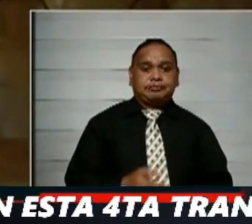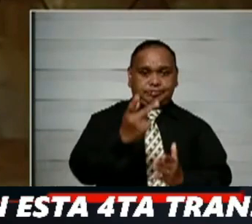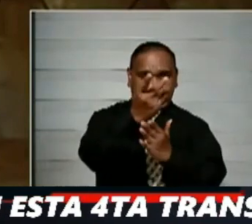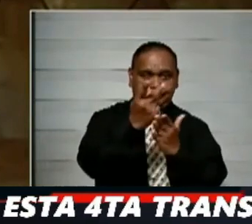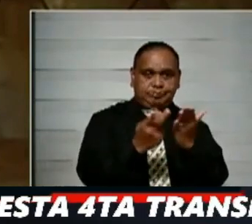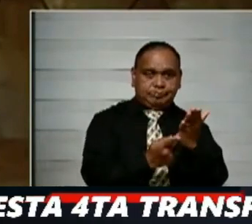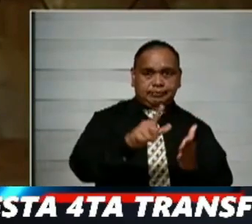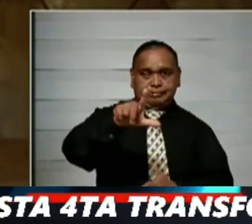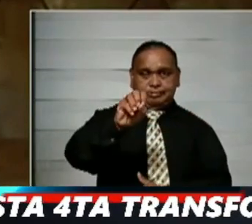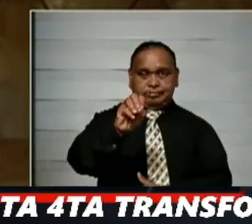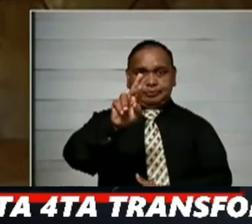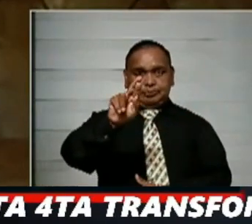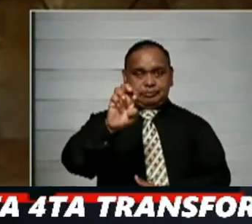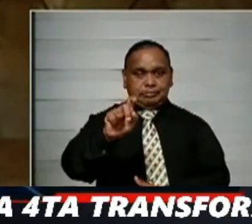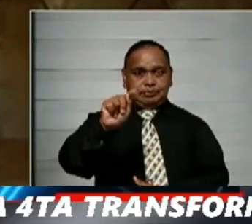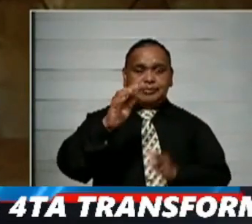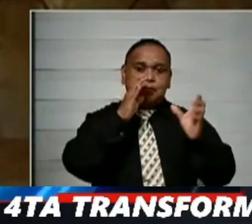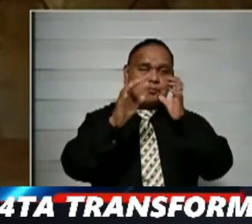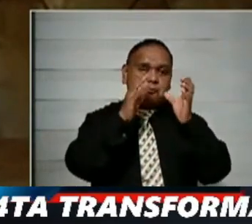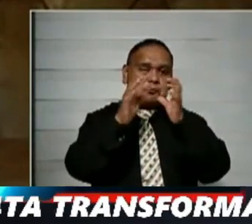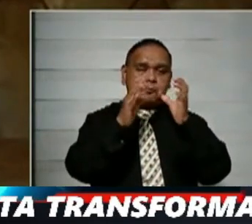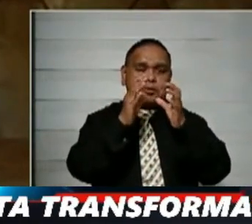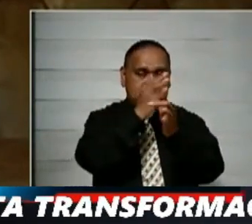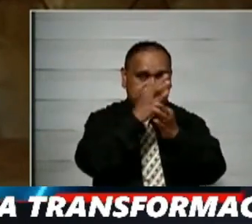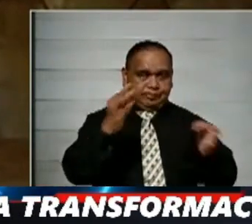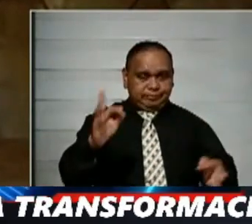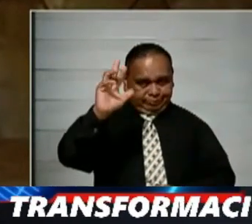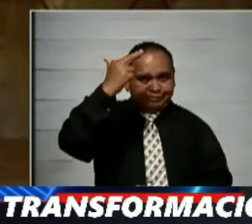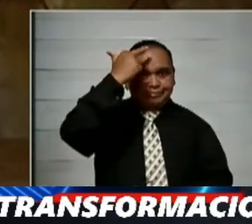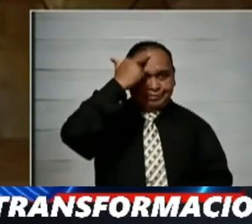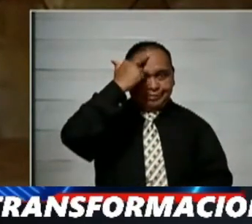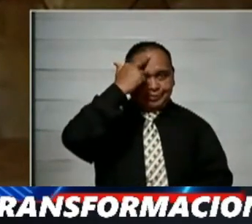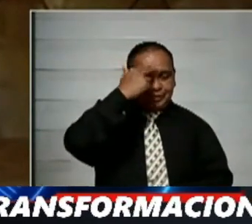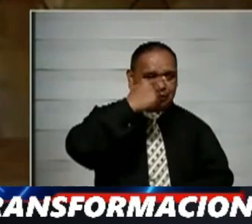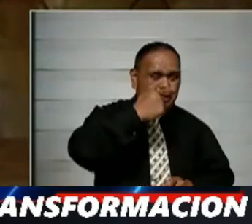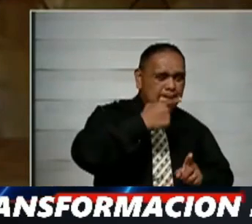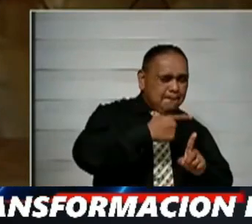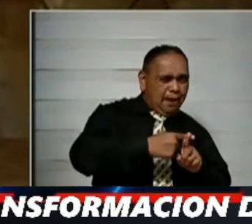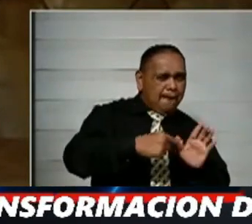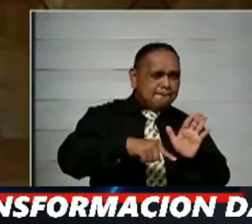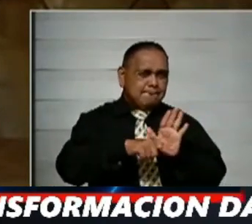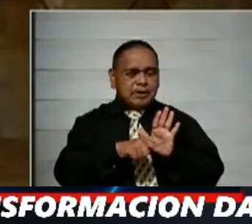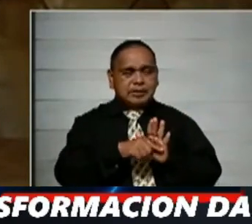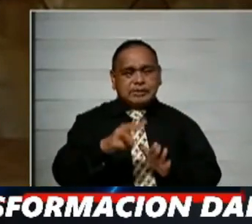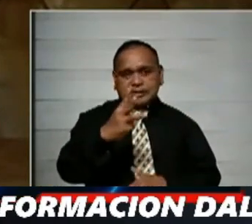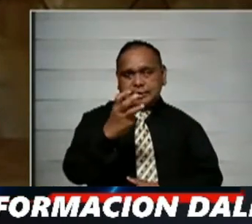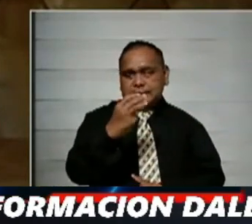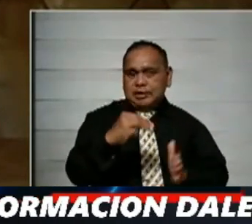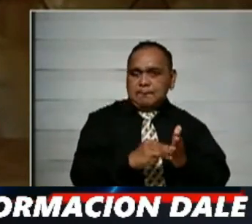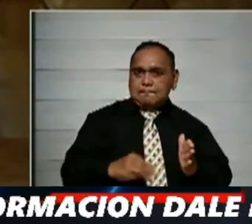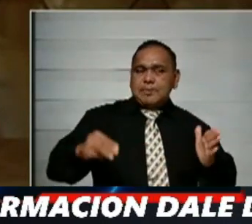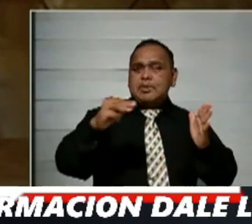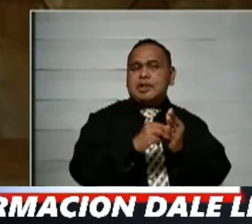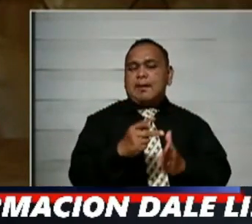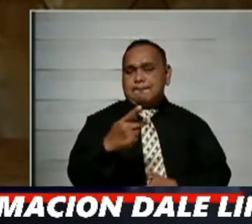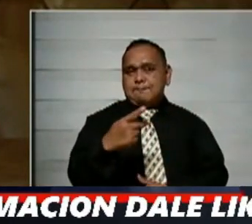de que tiene que ver con cuestiones de comunicación, y recordemos que más o menos había como 300 millones de pesos, que es más o menos la cantidad esa que